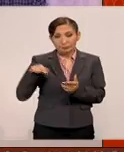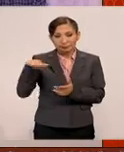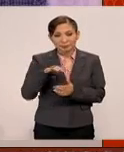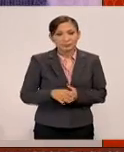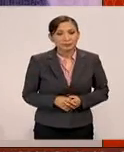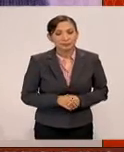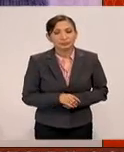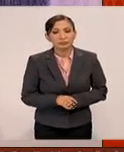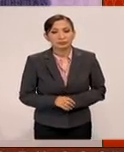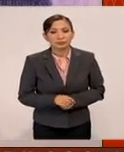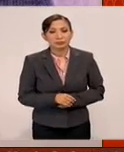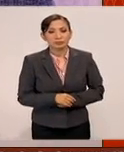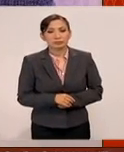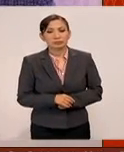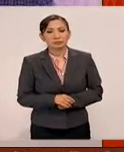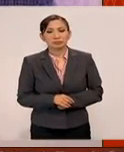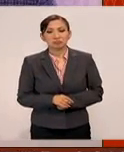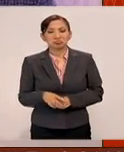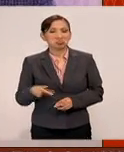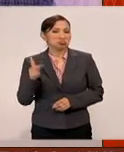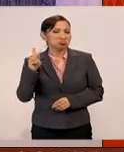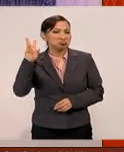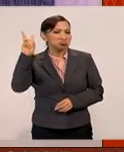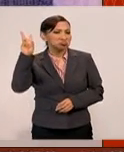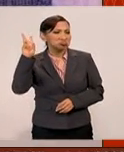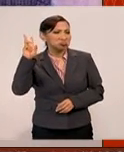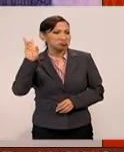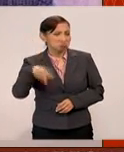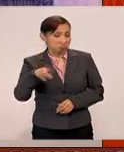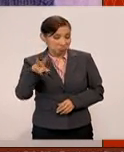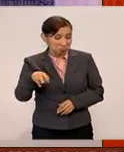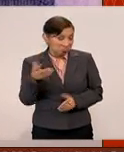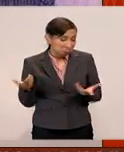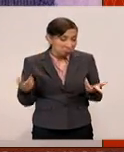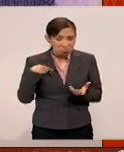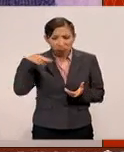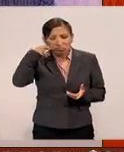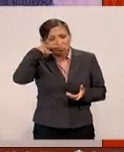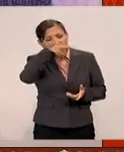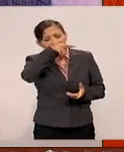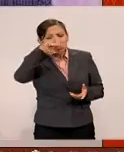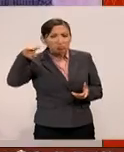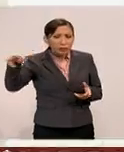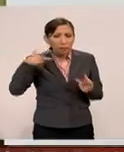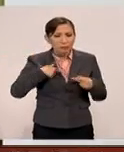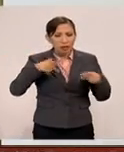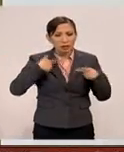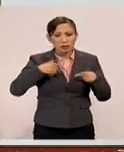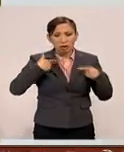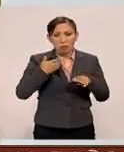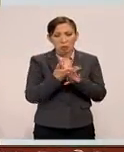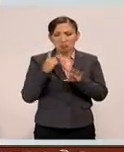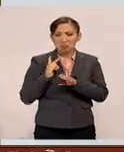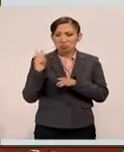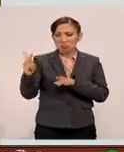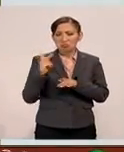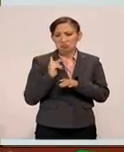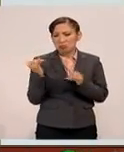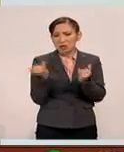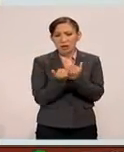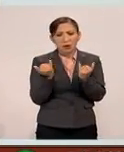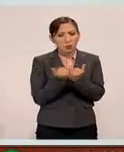académicos? Pues realmente nos veo veo a todas las personas como muy similares a nosotros. O